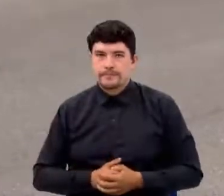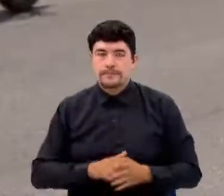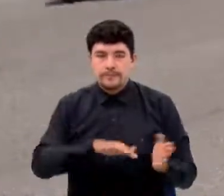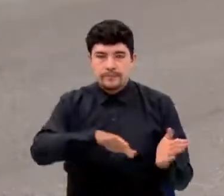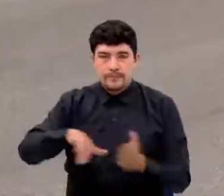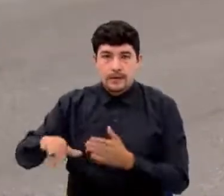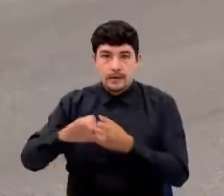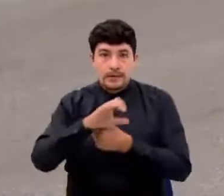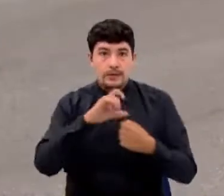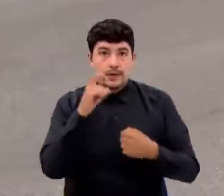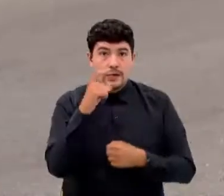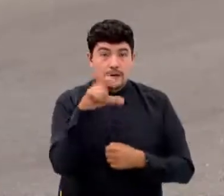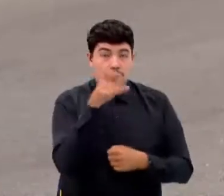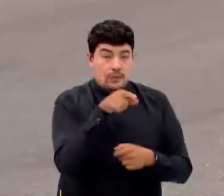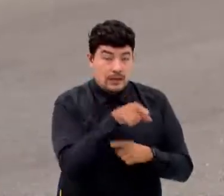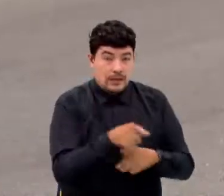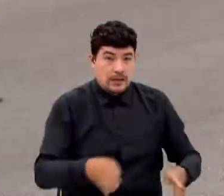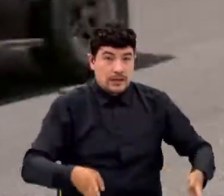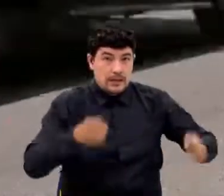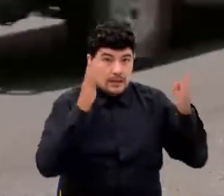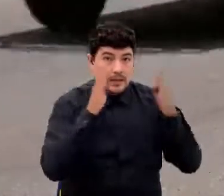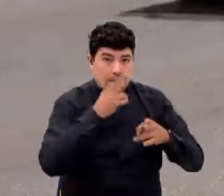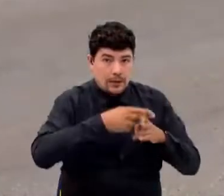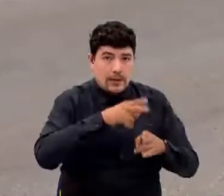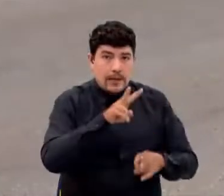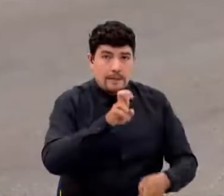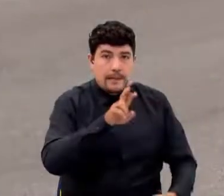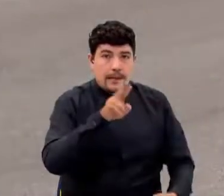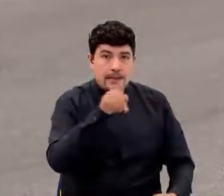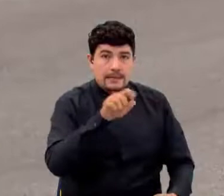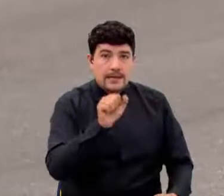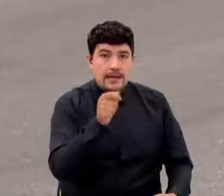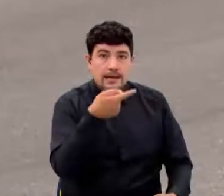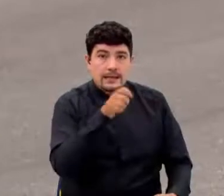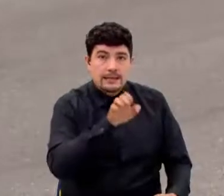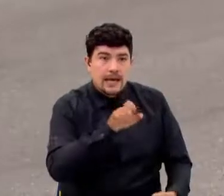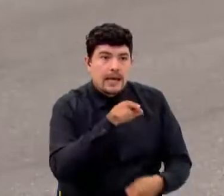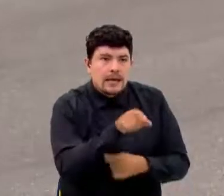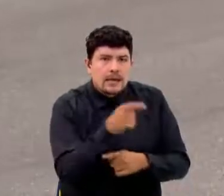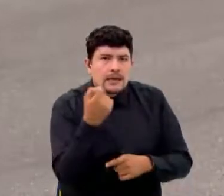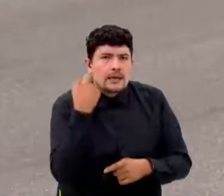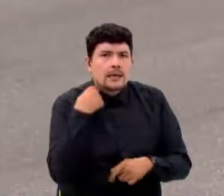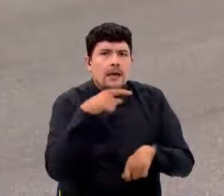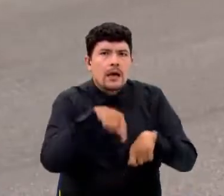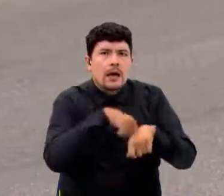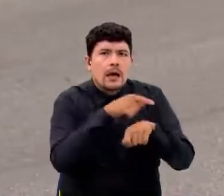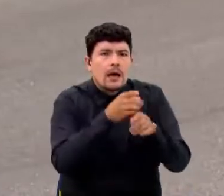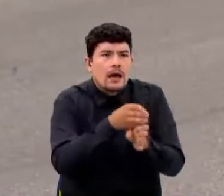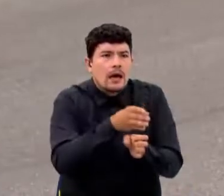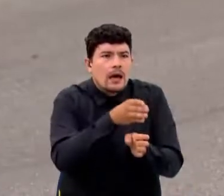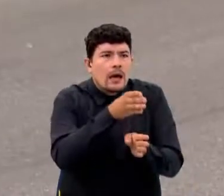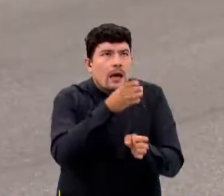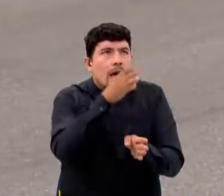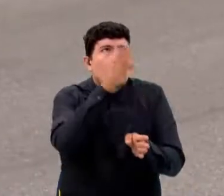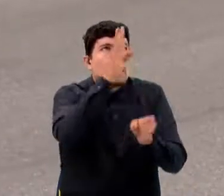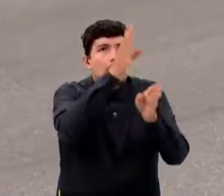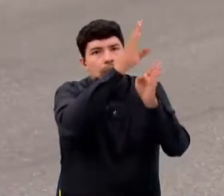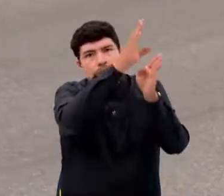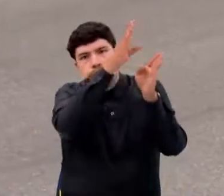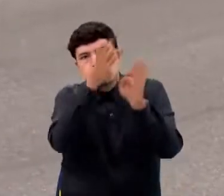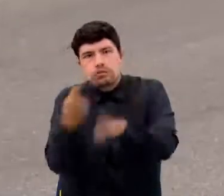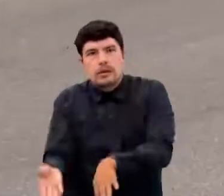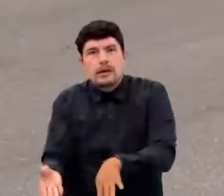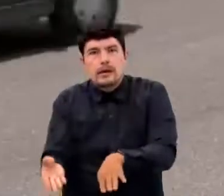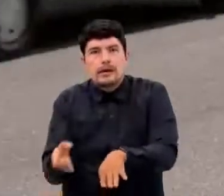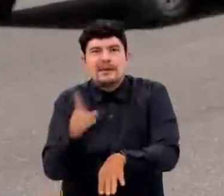conjunto residencial llamado Versalles de esta ciudad, en los últimos días colapsó el muro, pues 60 familias están damnificadas